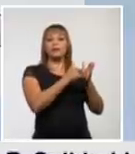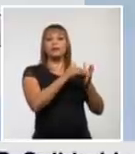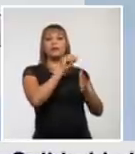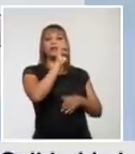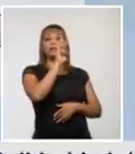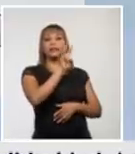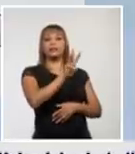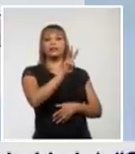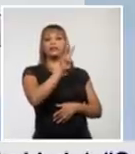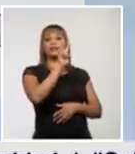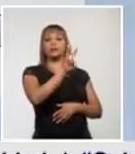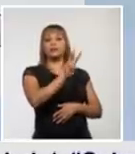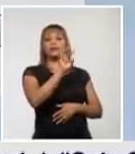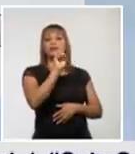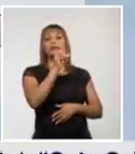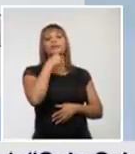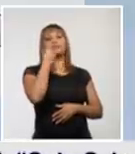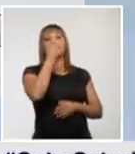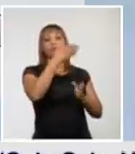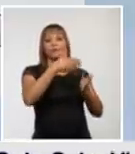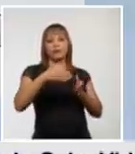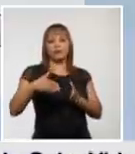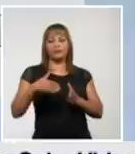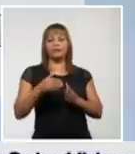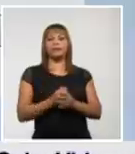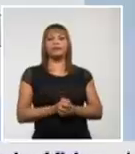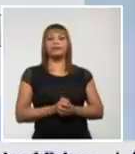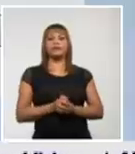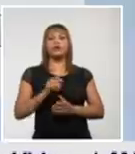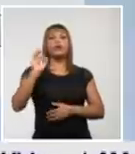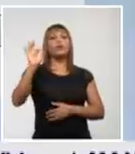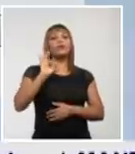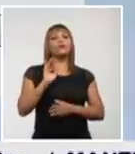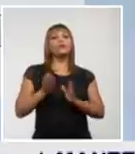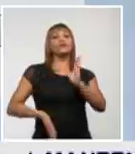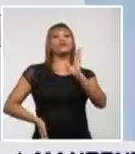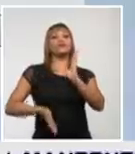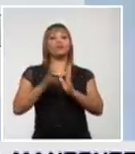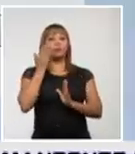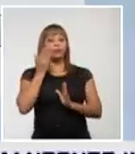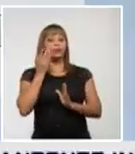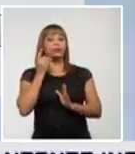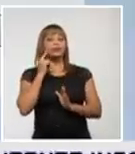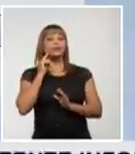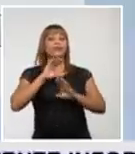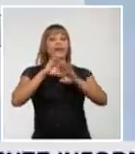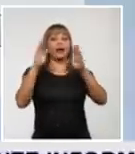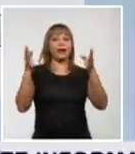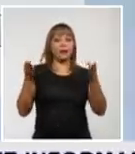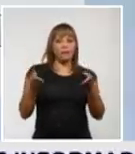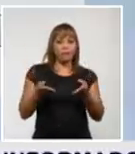569.330 fallecidos, con una letalidad superior a la del mundo de